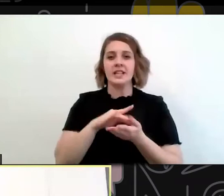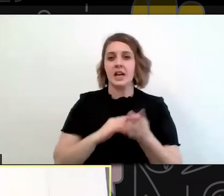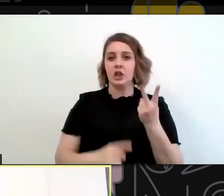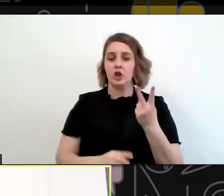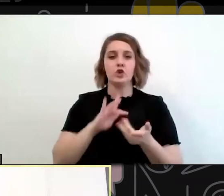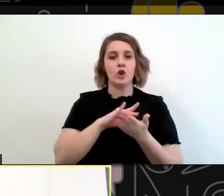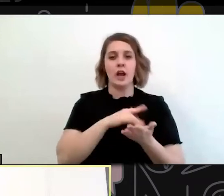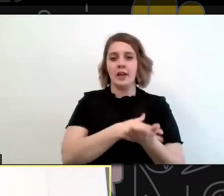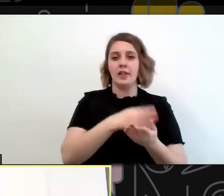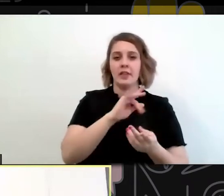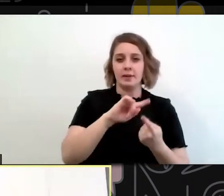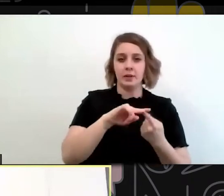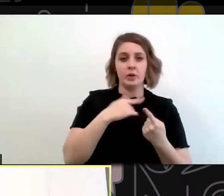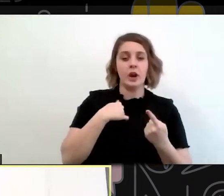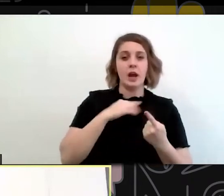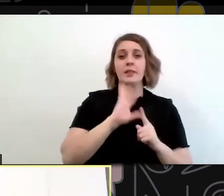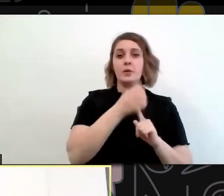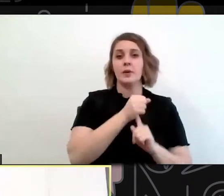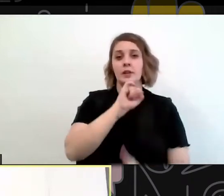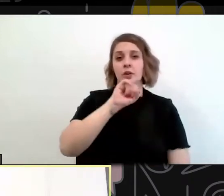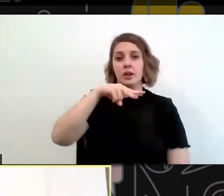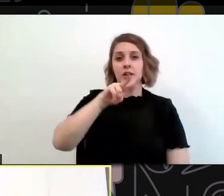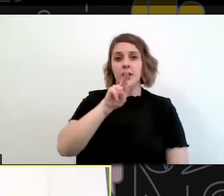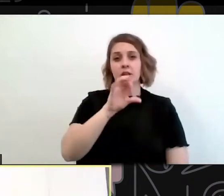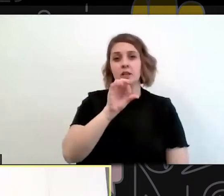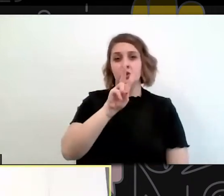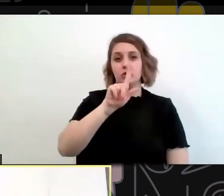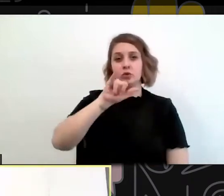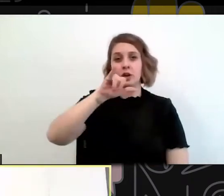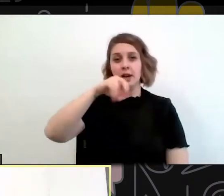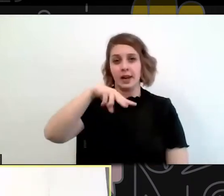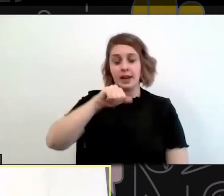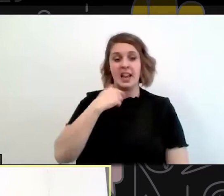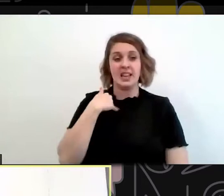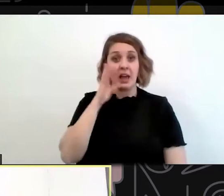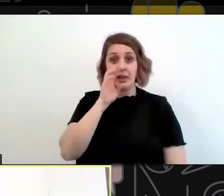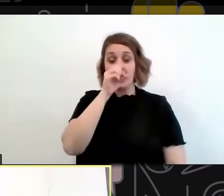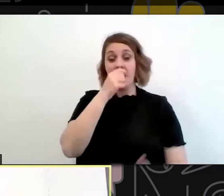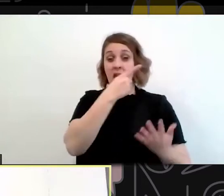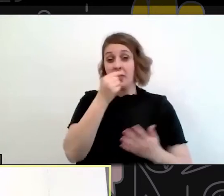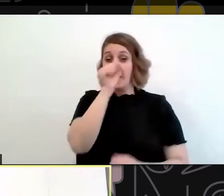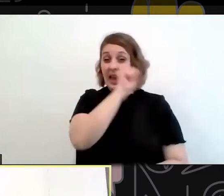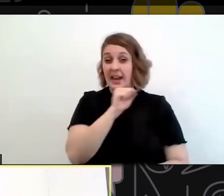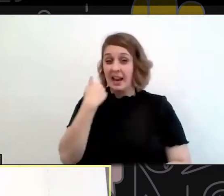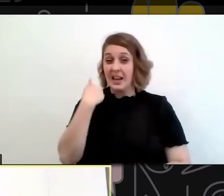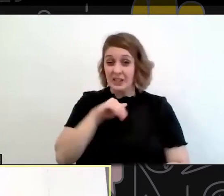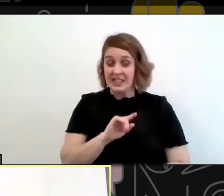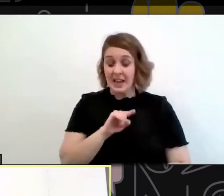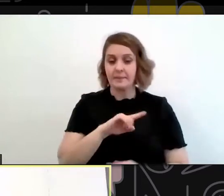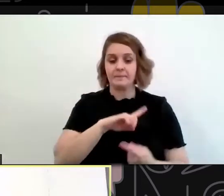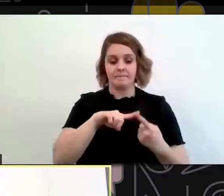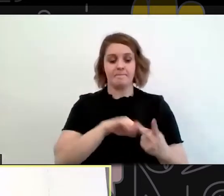Una ha sido el descubrimiento de la insulina, que estamos celebrando en los 100 años del descubrimiento de la insulina este año, y el otro ha sido